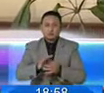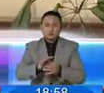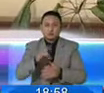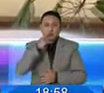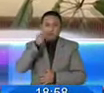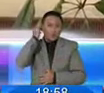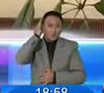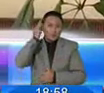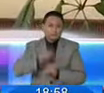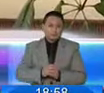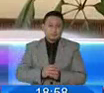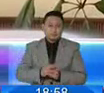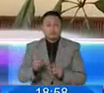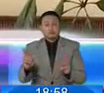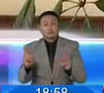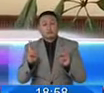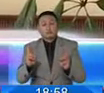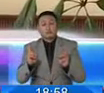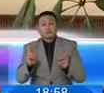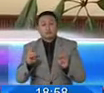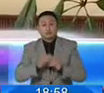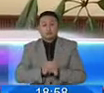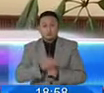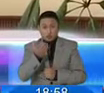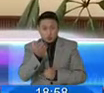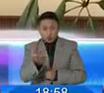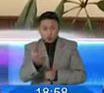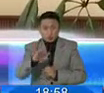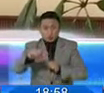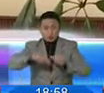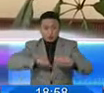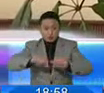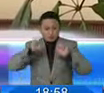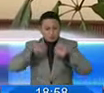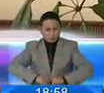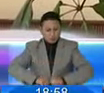compañeras. Y ojalá en su administración